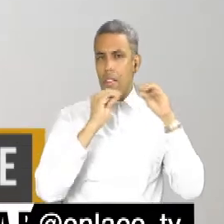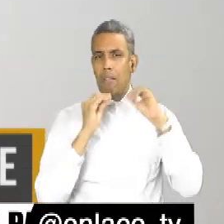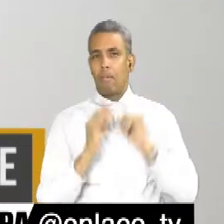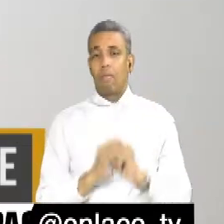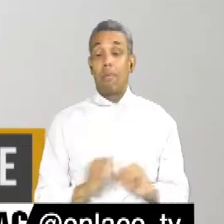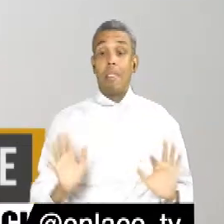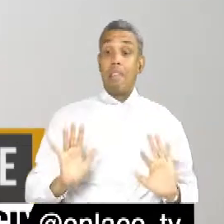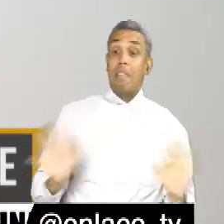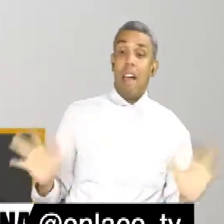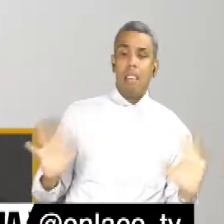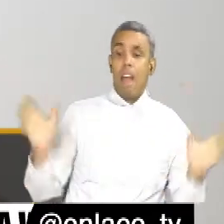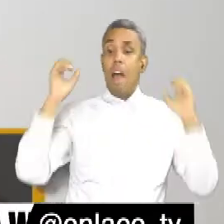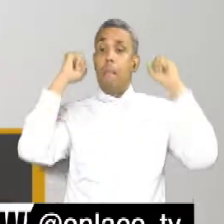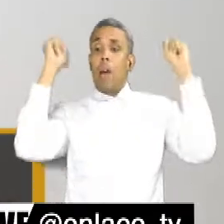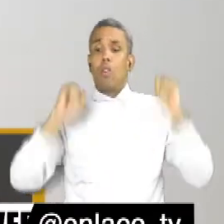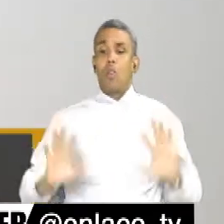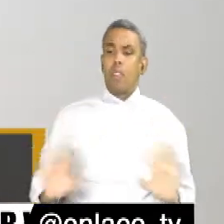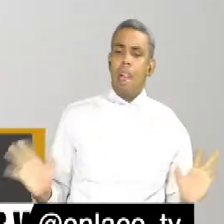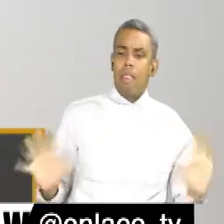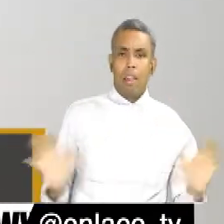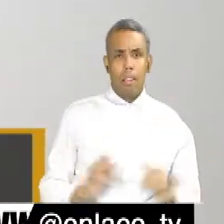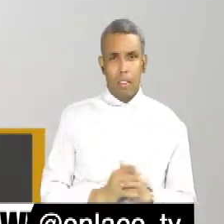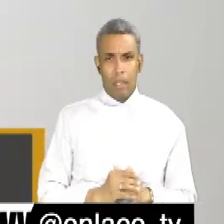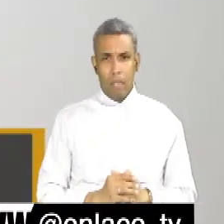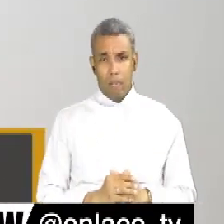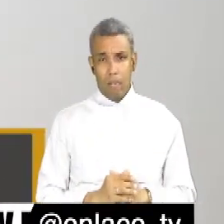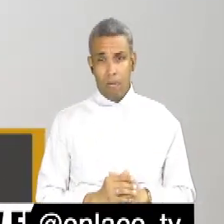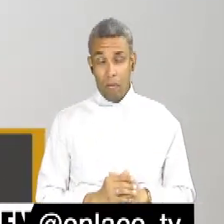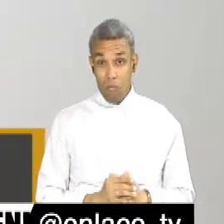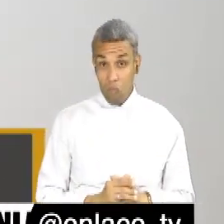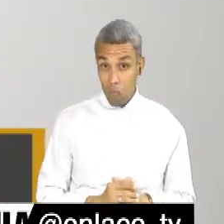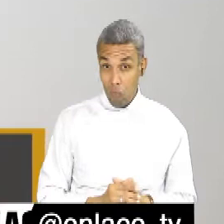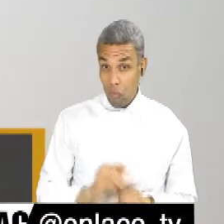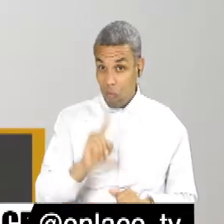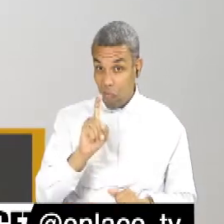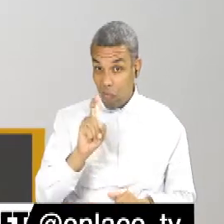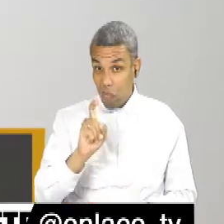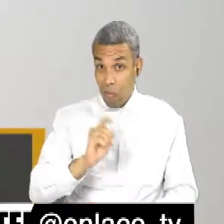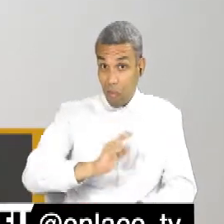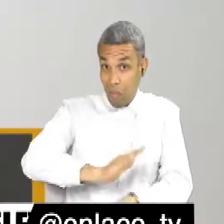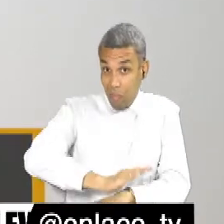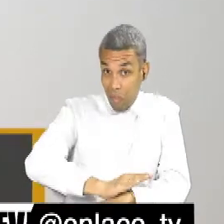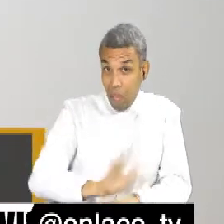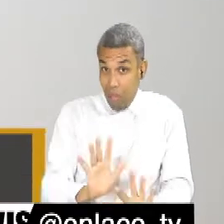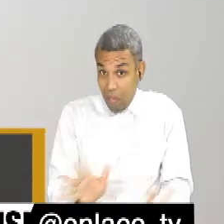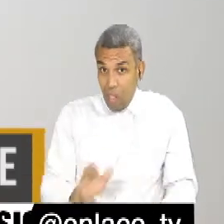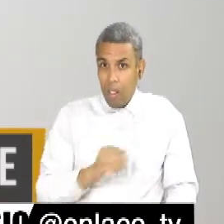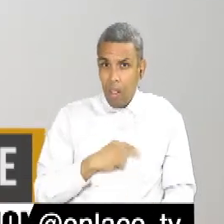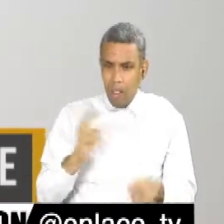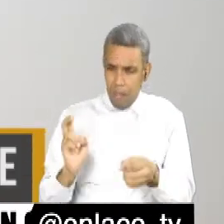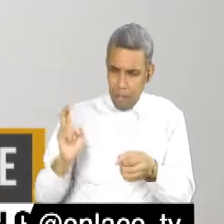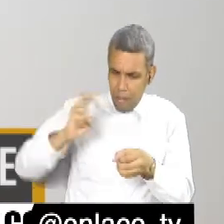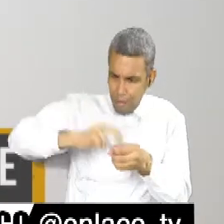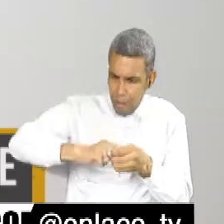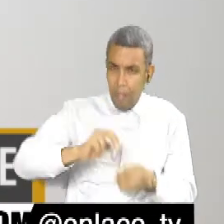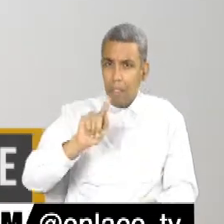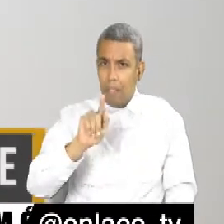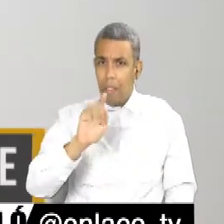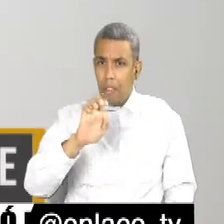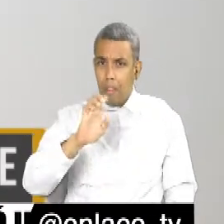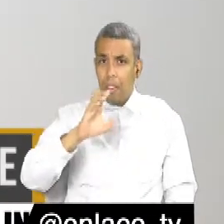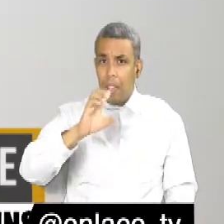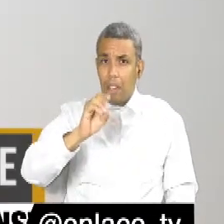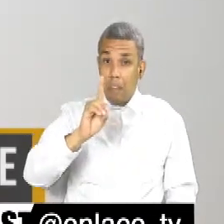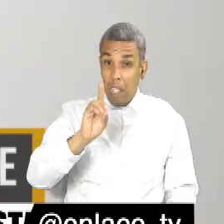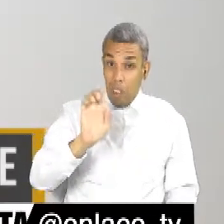que se había levantado el paro y que posiblemente a las 6 de la tarde ya FECODE y el Ministerio de Educación Nacional harían las aclaraciones